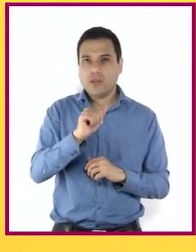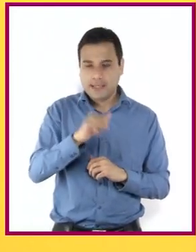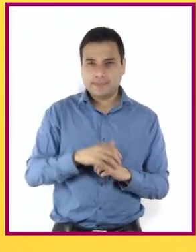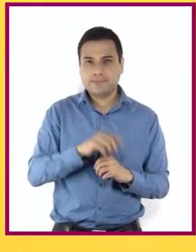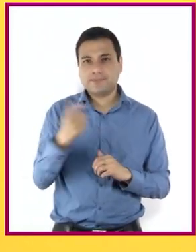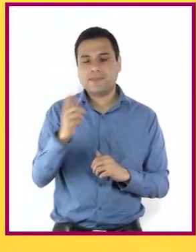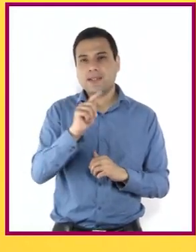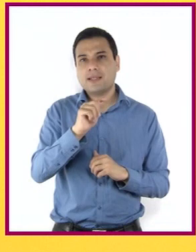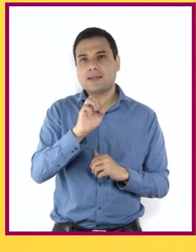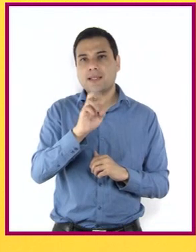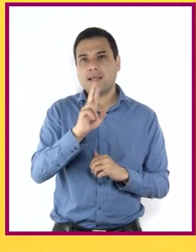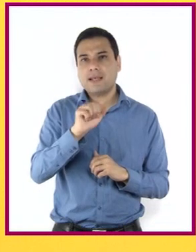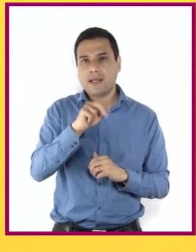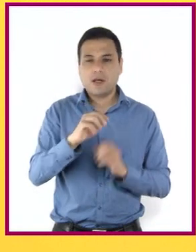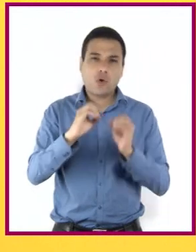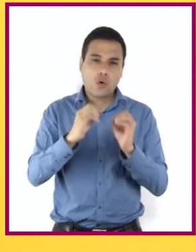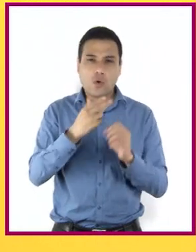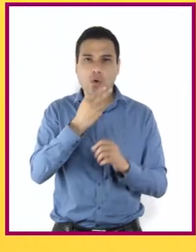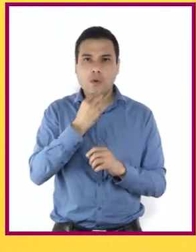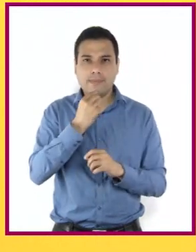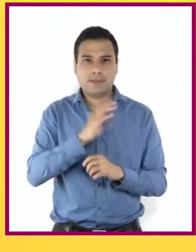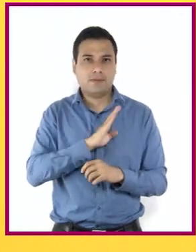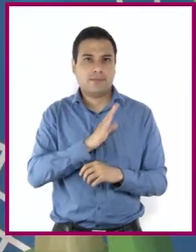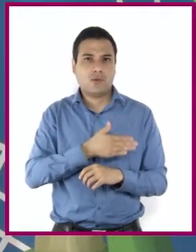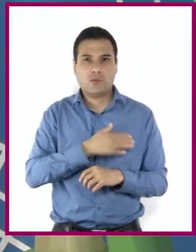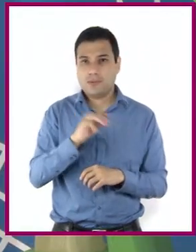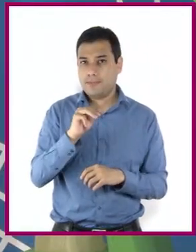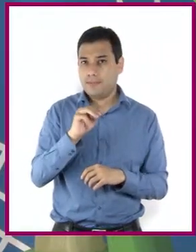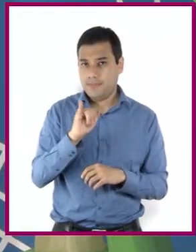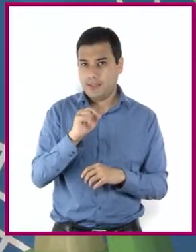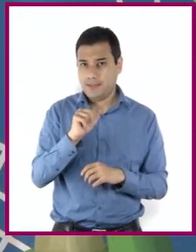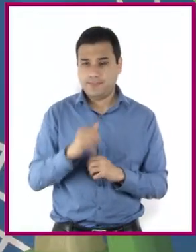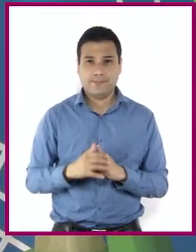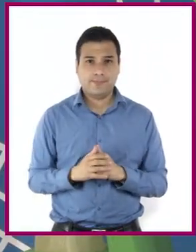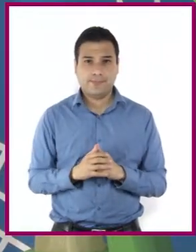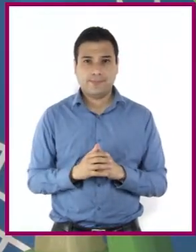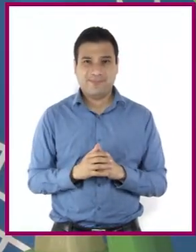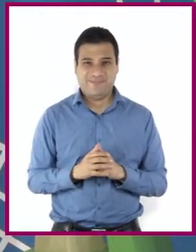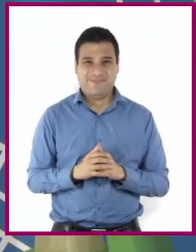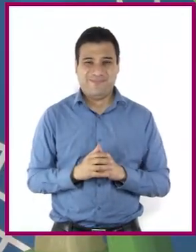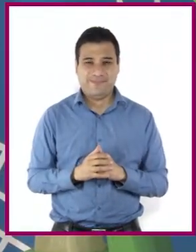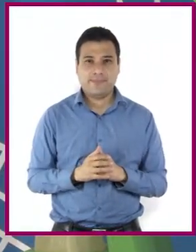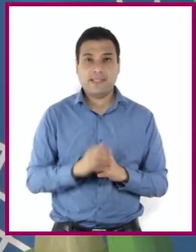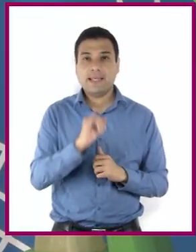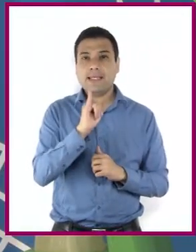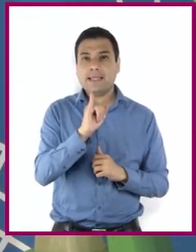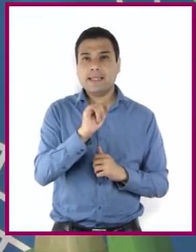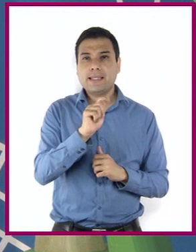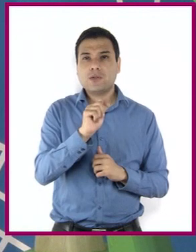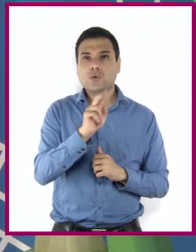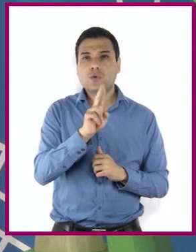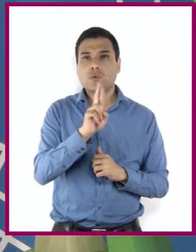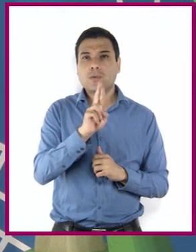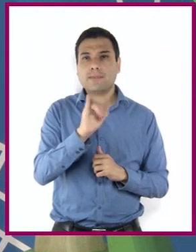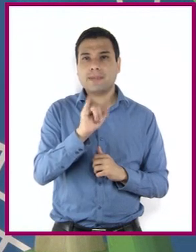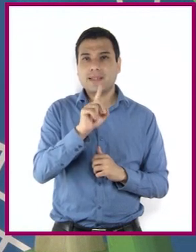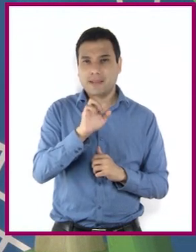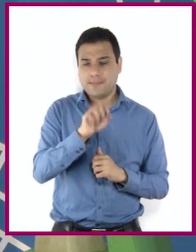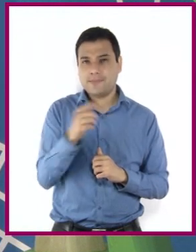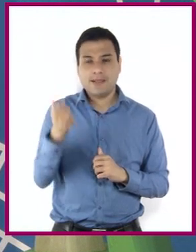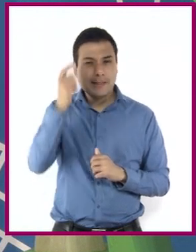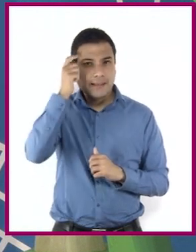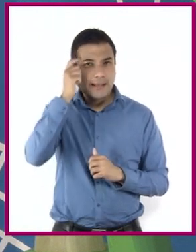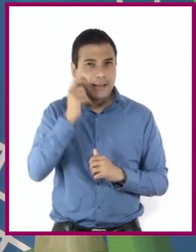el español Francisco Javier Mina. Iturbide y Guerrero fueron personajes antagonistas